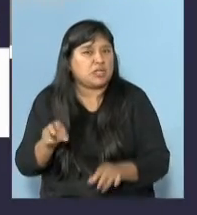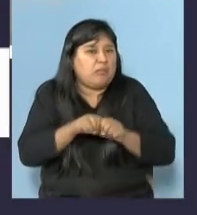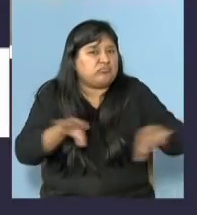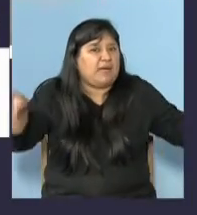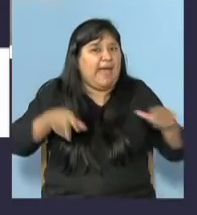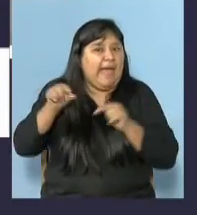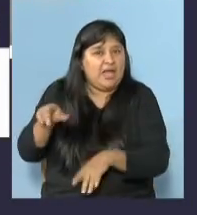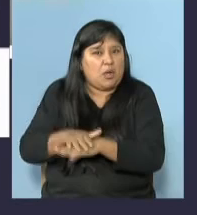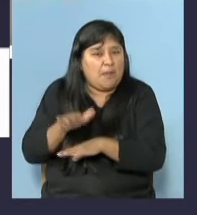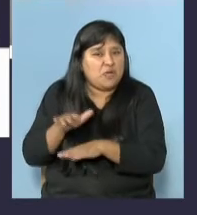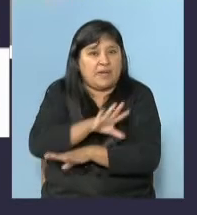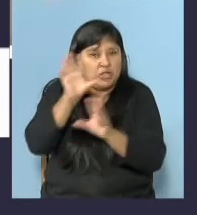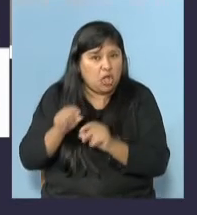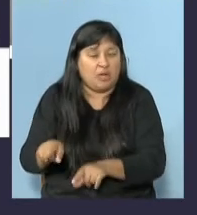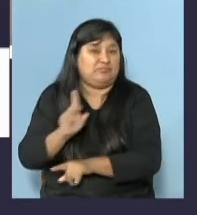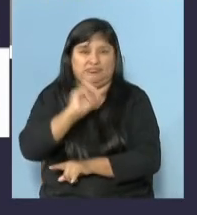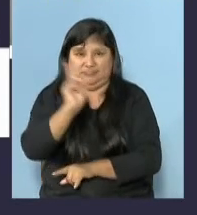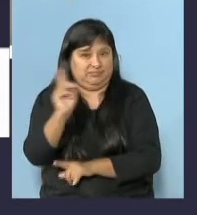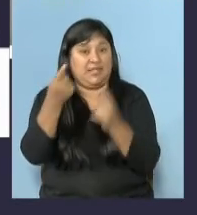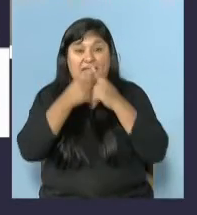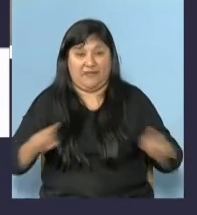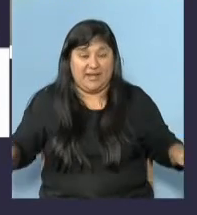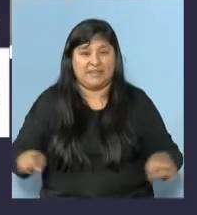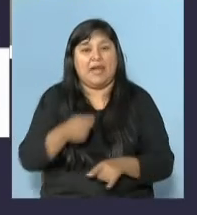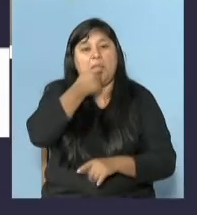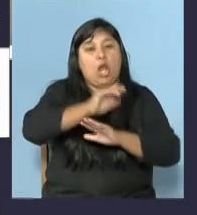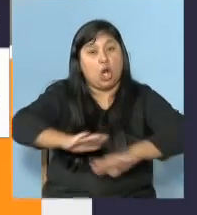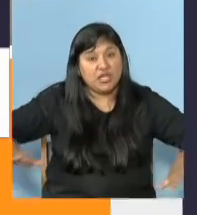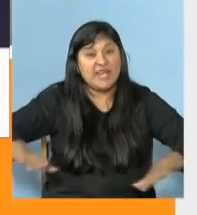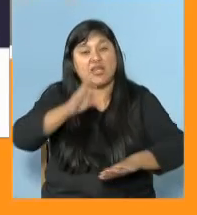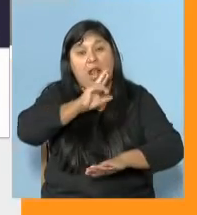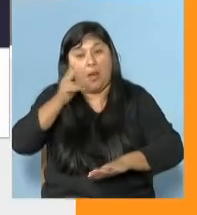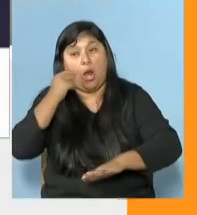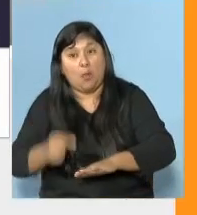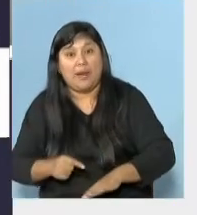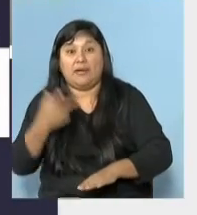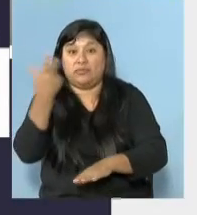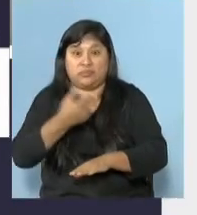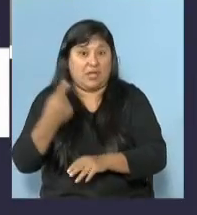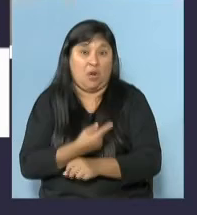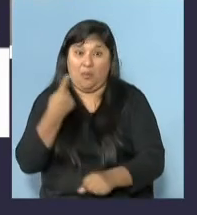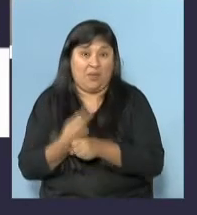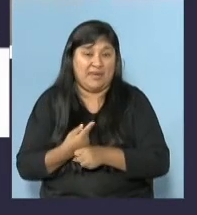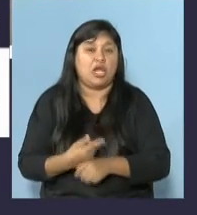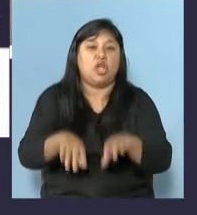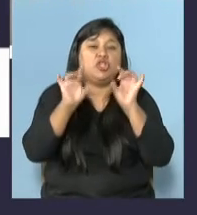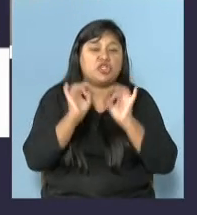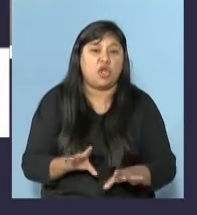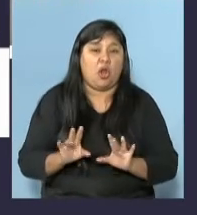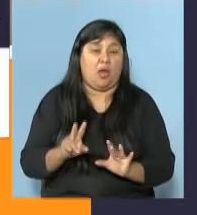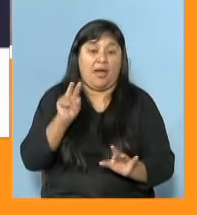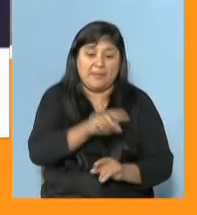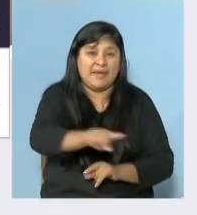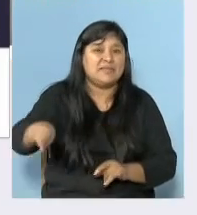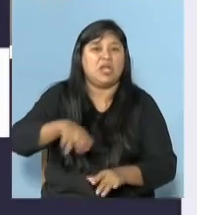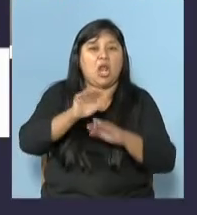niñas no pueden ser vacunados, o sea que no los podemos proteger nada más que cuidándolos. Entonces, eso también es una responsabilidad